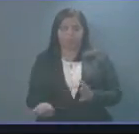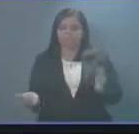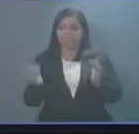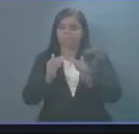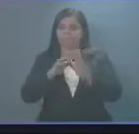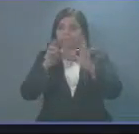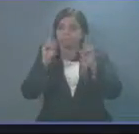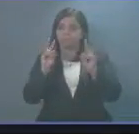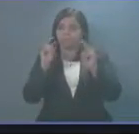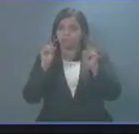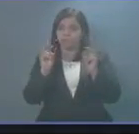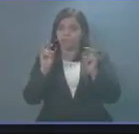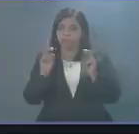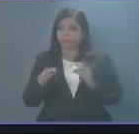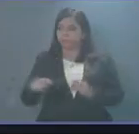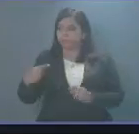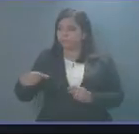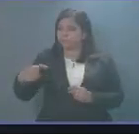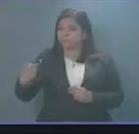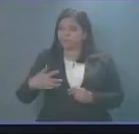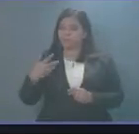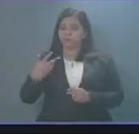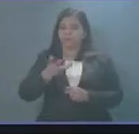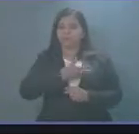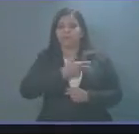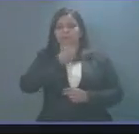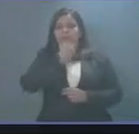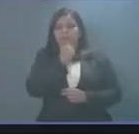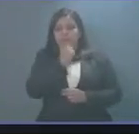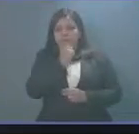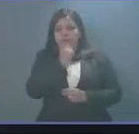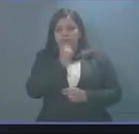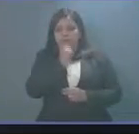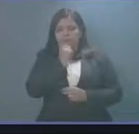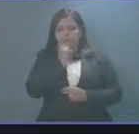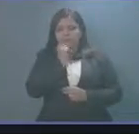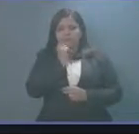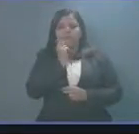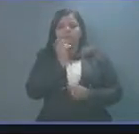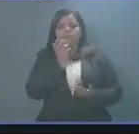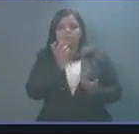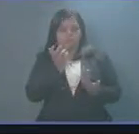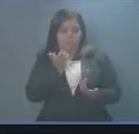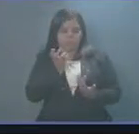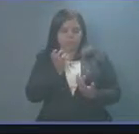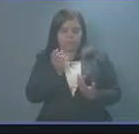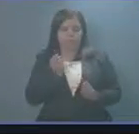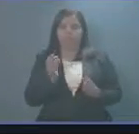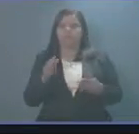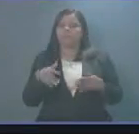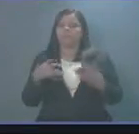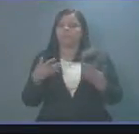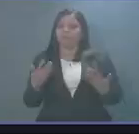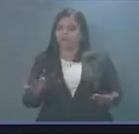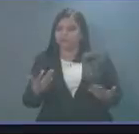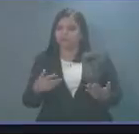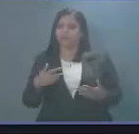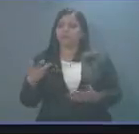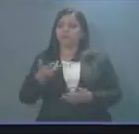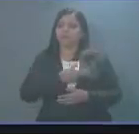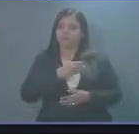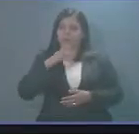siempre nos llama la atención de cómo es un símbolo de lo que vive el